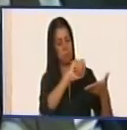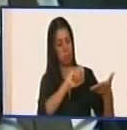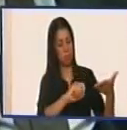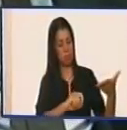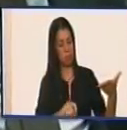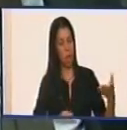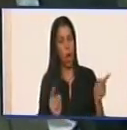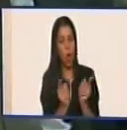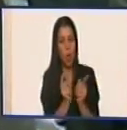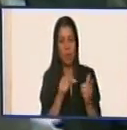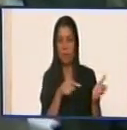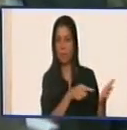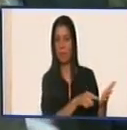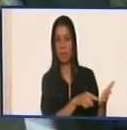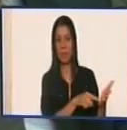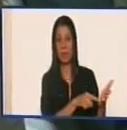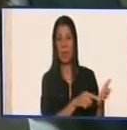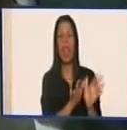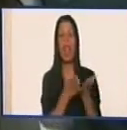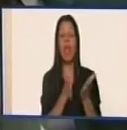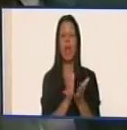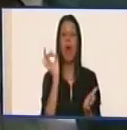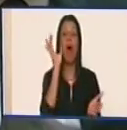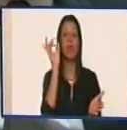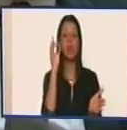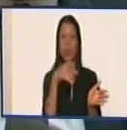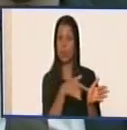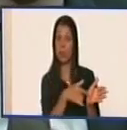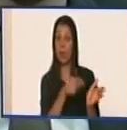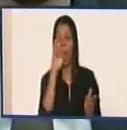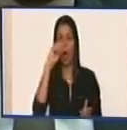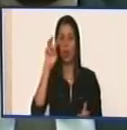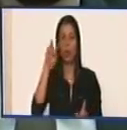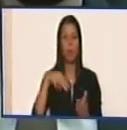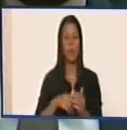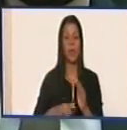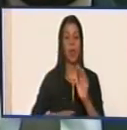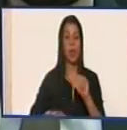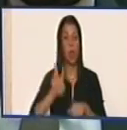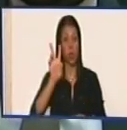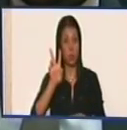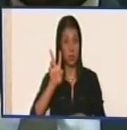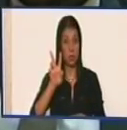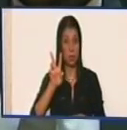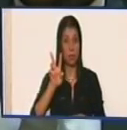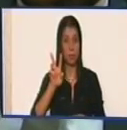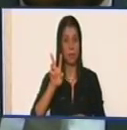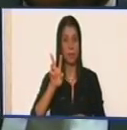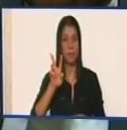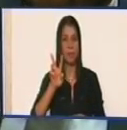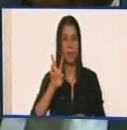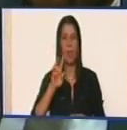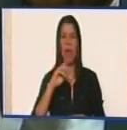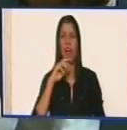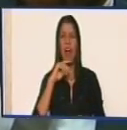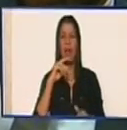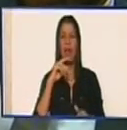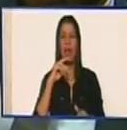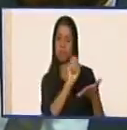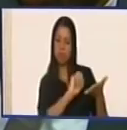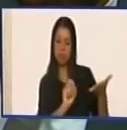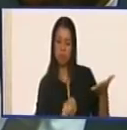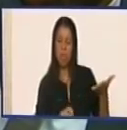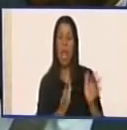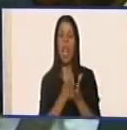píldora aquí en el libro azul. En el 2012, habla sobre el libro azul